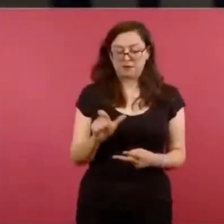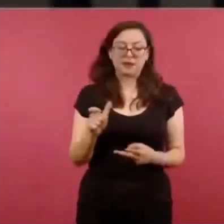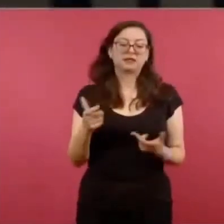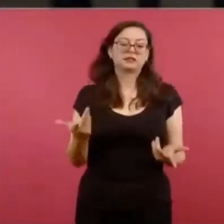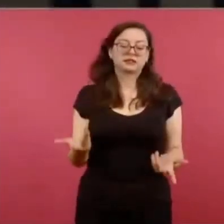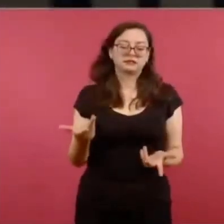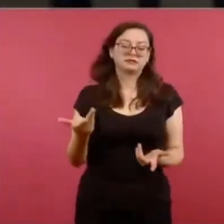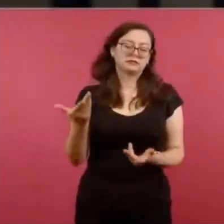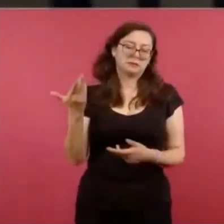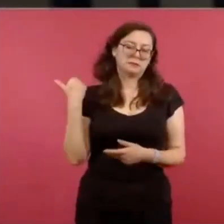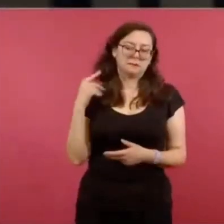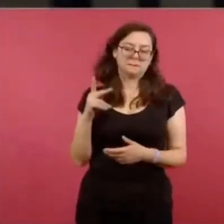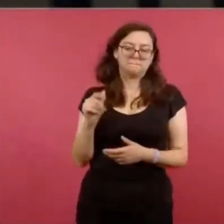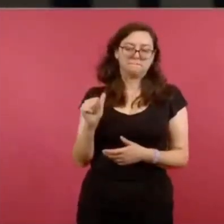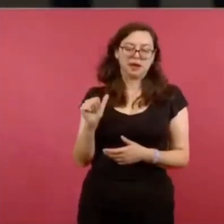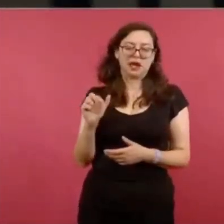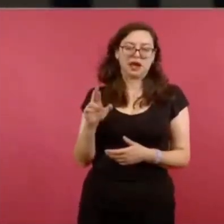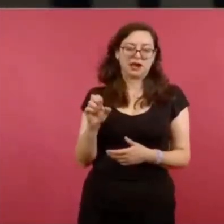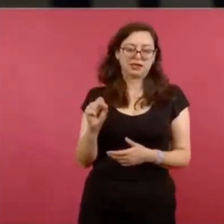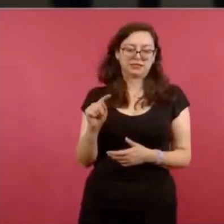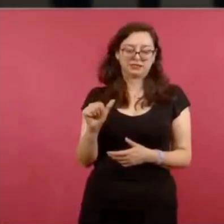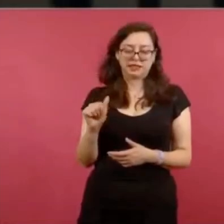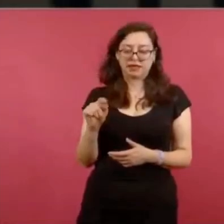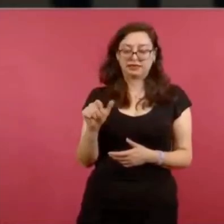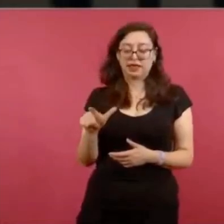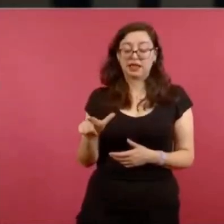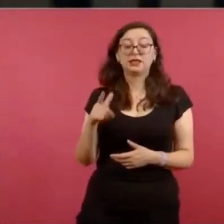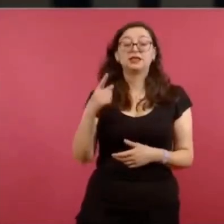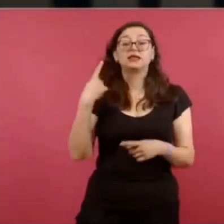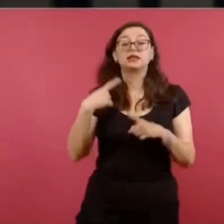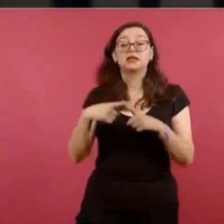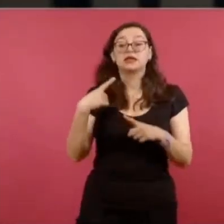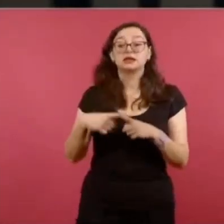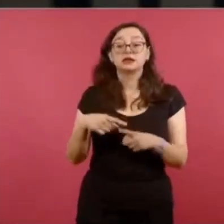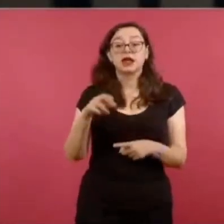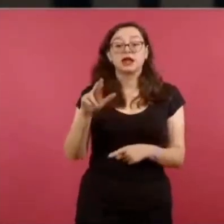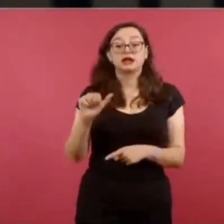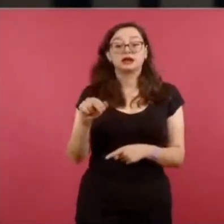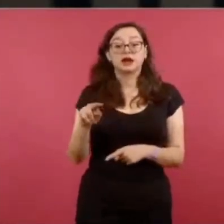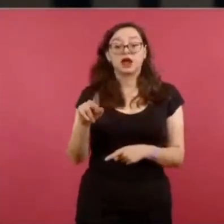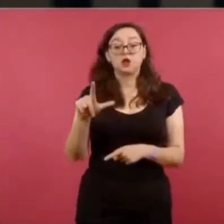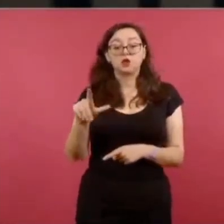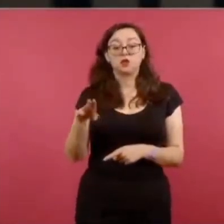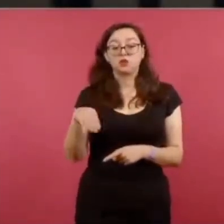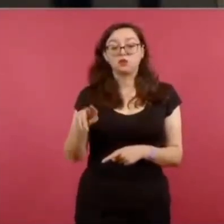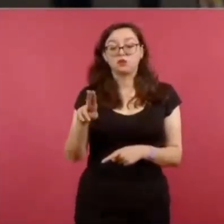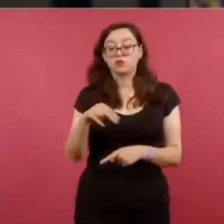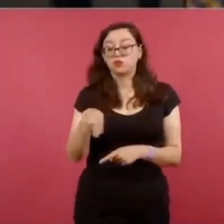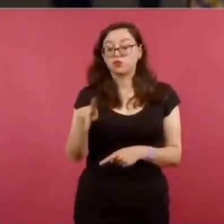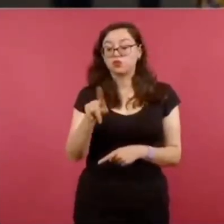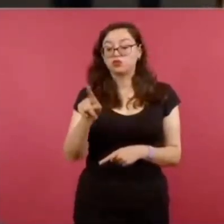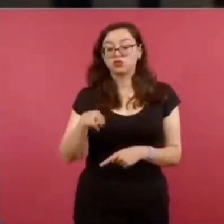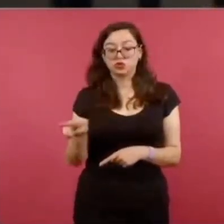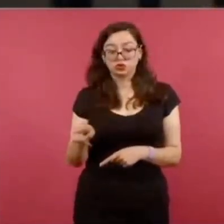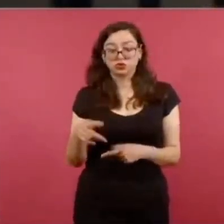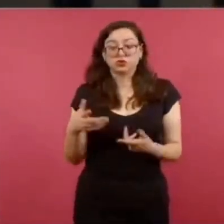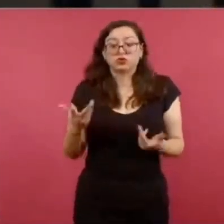Estado mexicano, estaba Raúl Muñoz Leos. Los hechos ocurren, un poco para hacer la